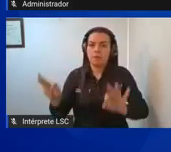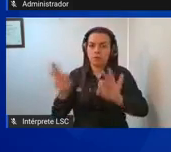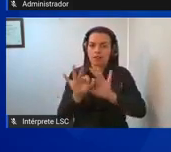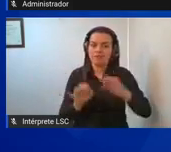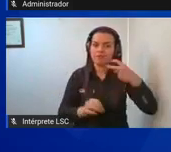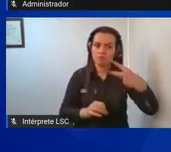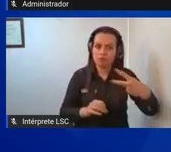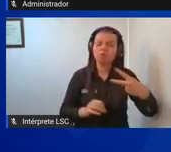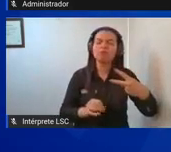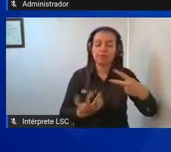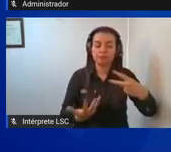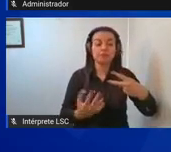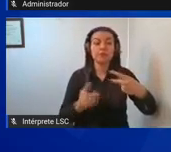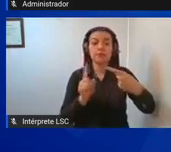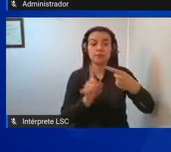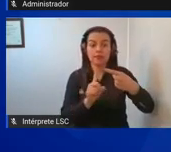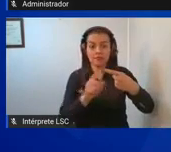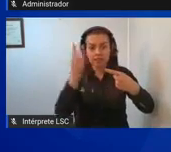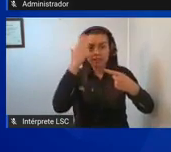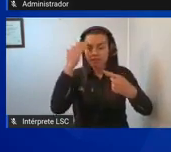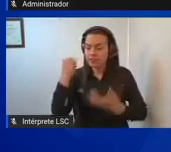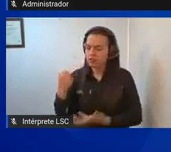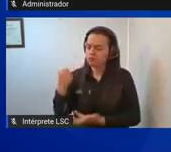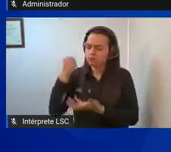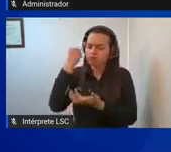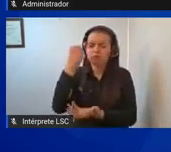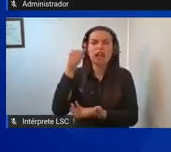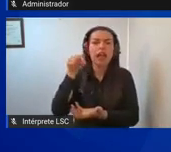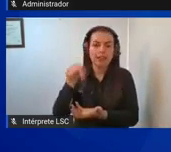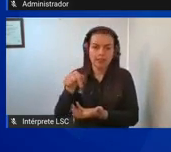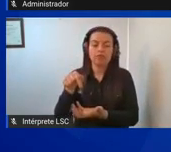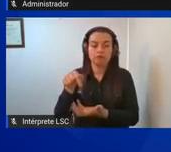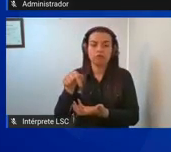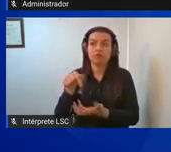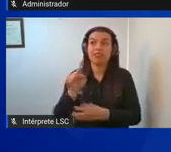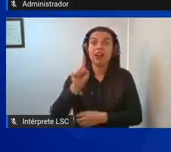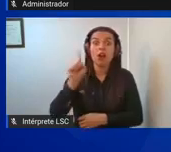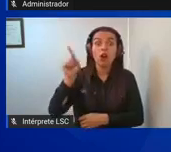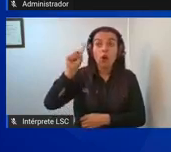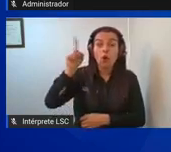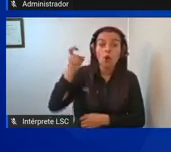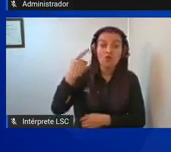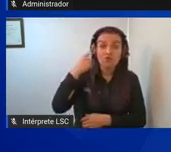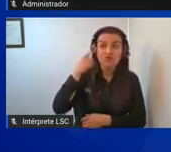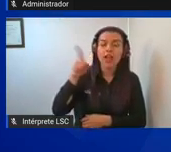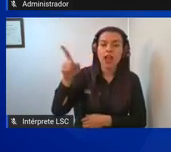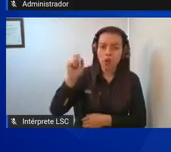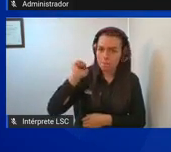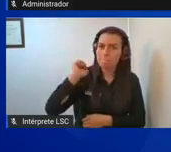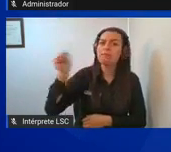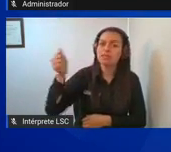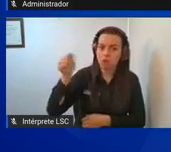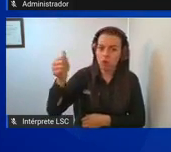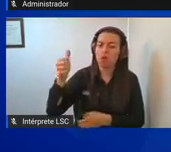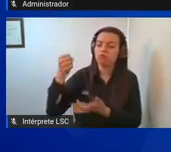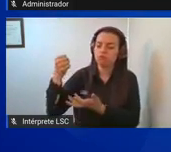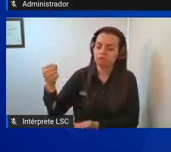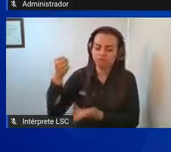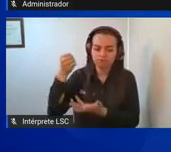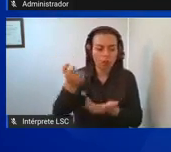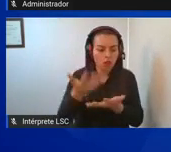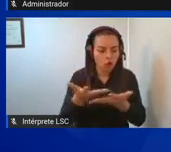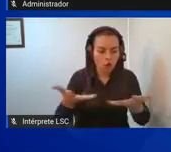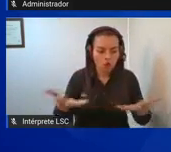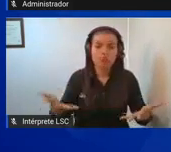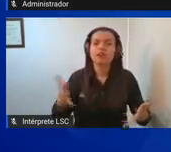que quedó que se garantiza que el gobierno tendrá que poner los recursos para que el Consejo